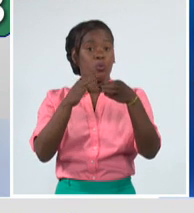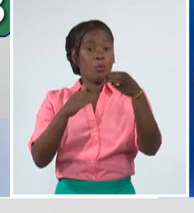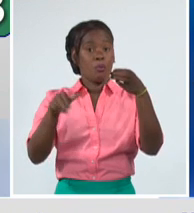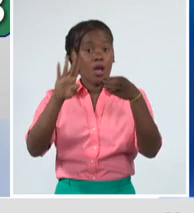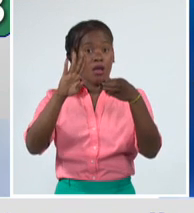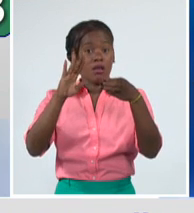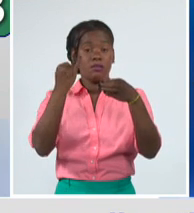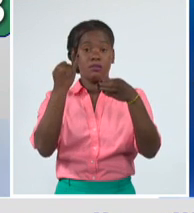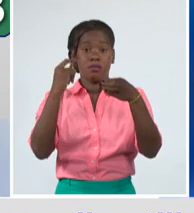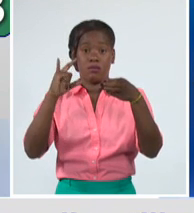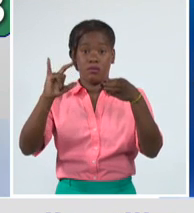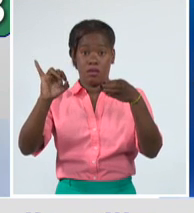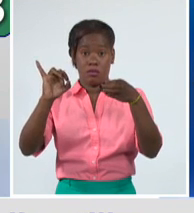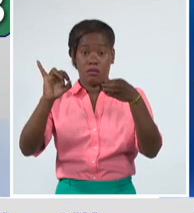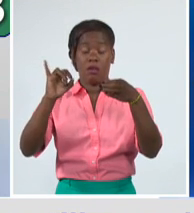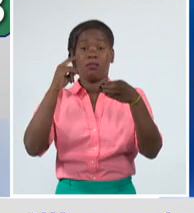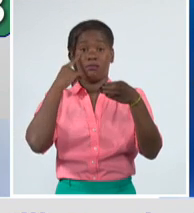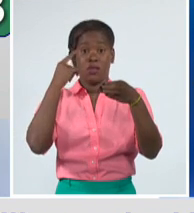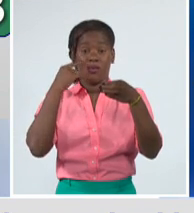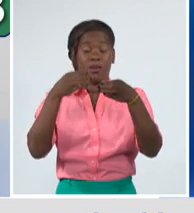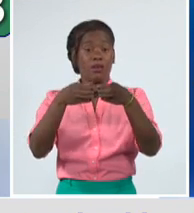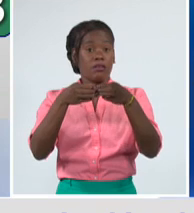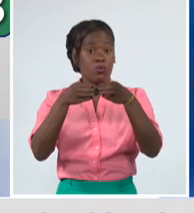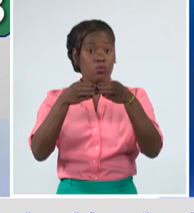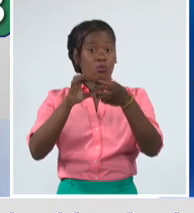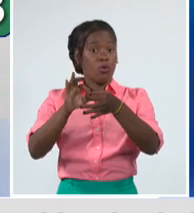las posibilidades de un desenlace fatal,